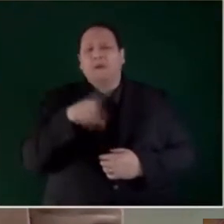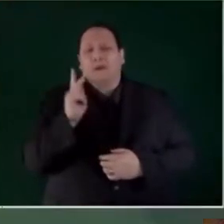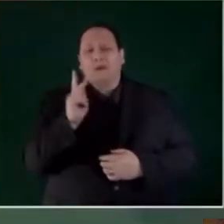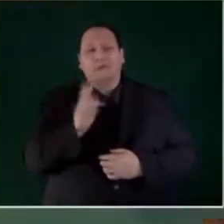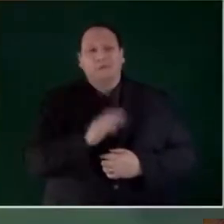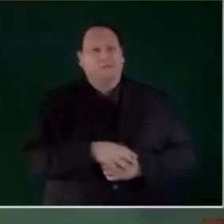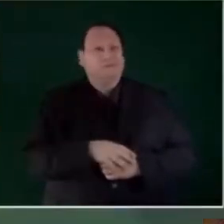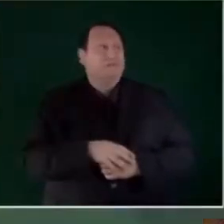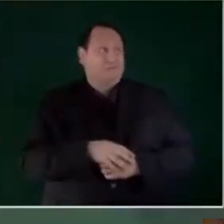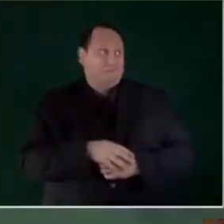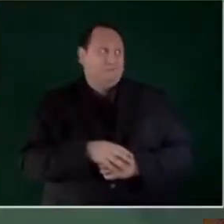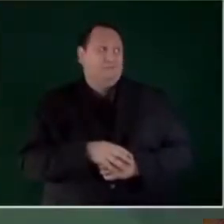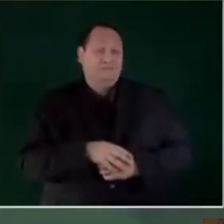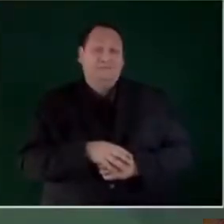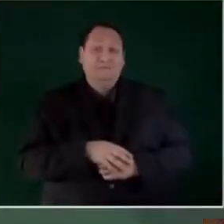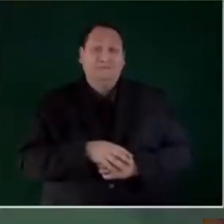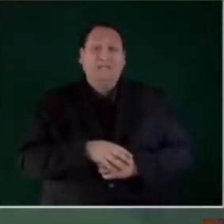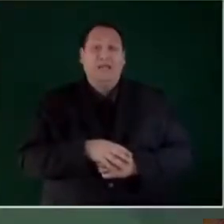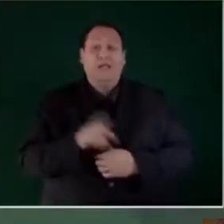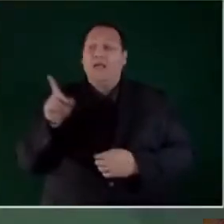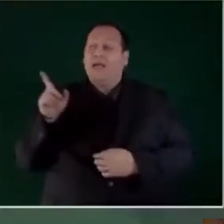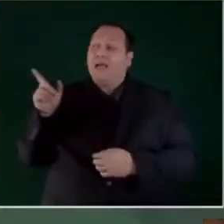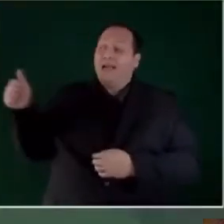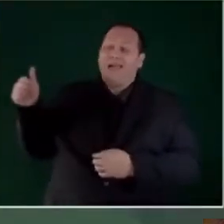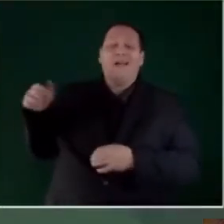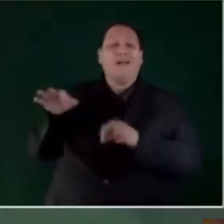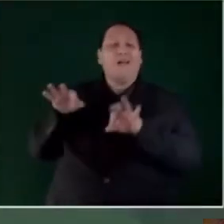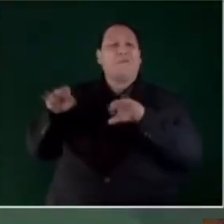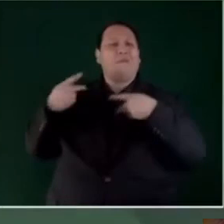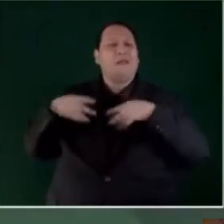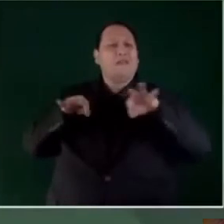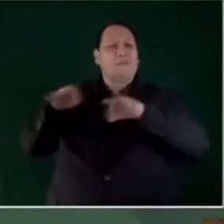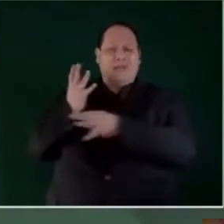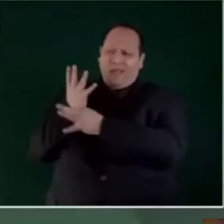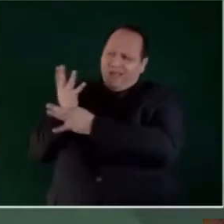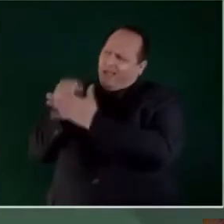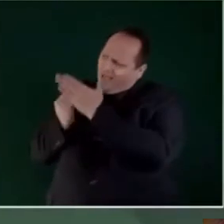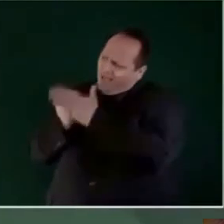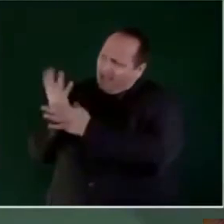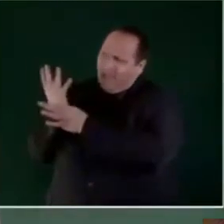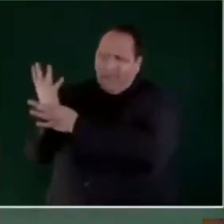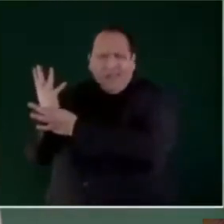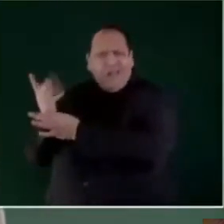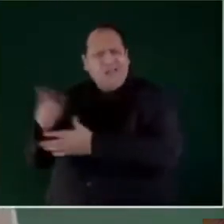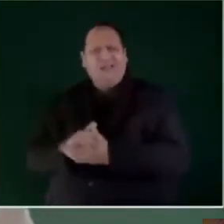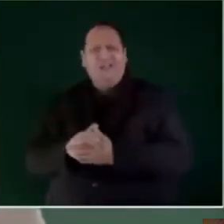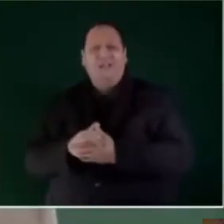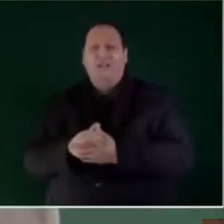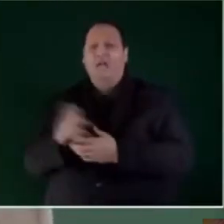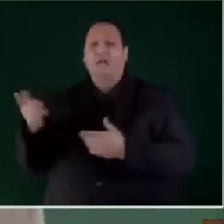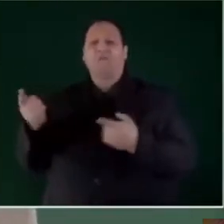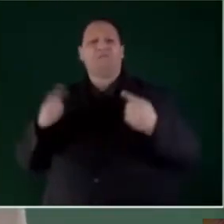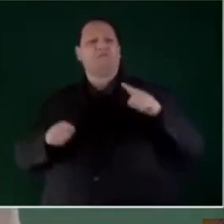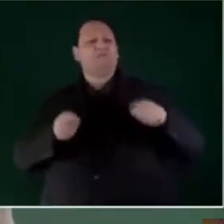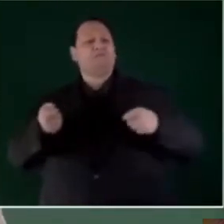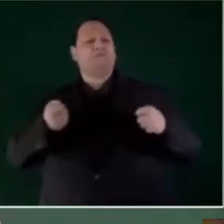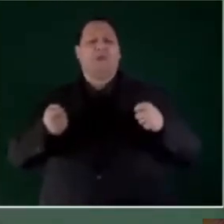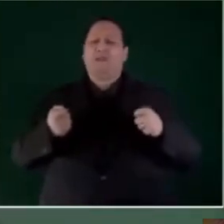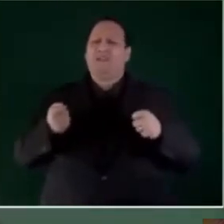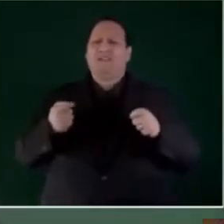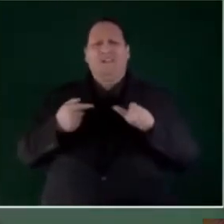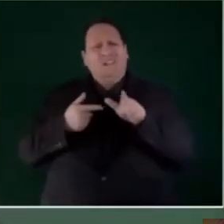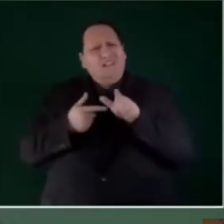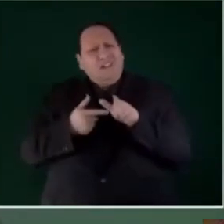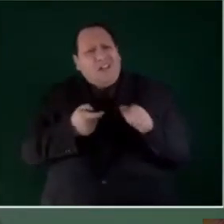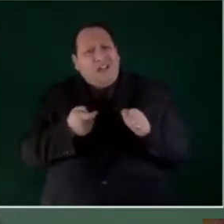pero lo tienen que decidir los trabajadores. Los caciques duran